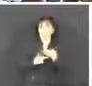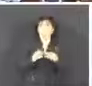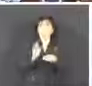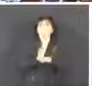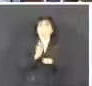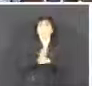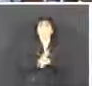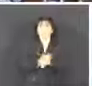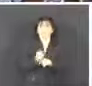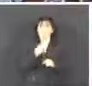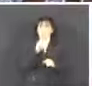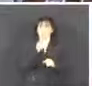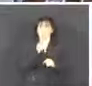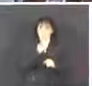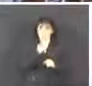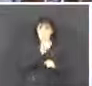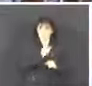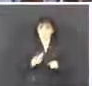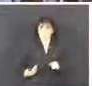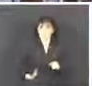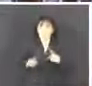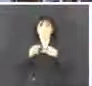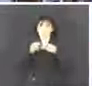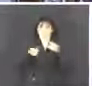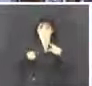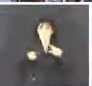presidente Andrés Manuel López Obrador.